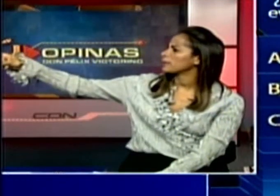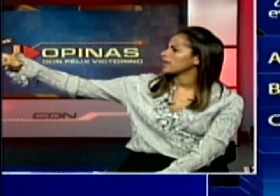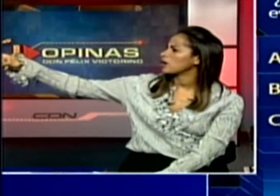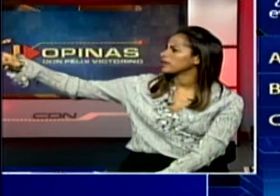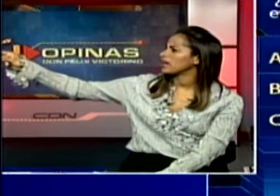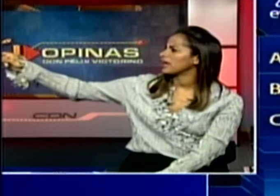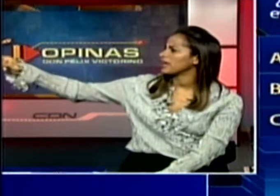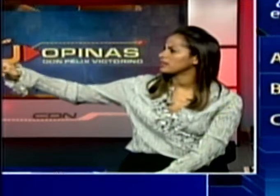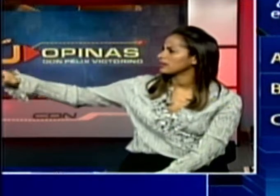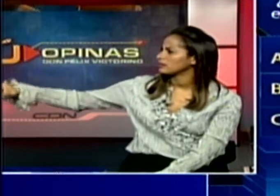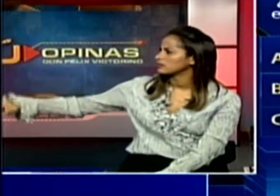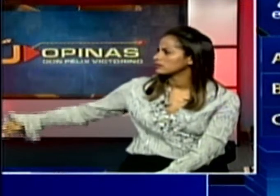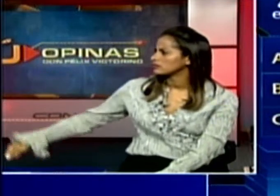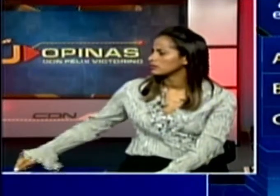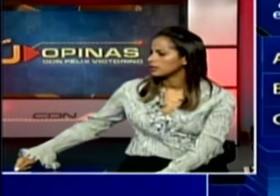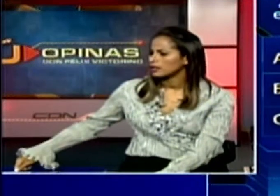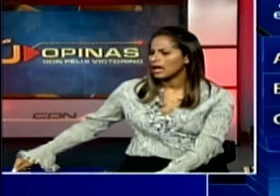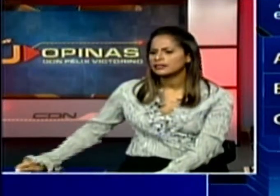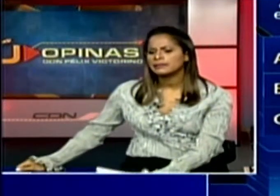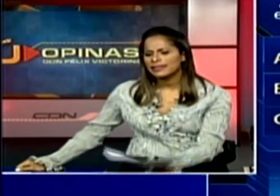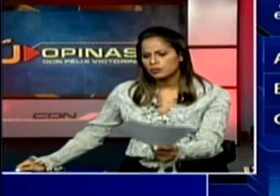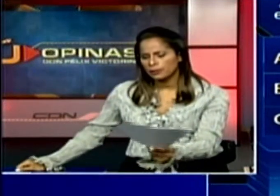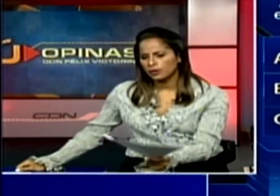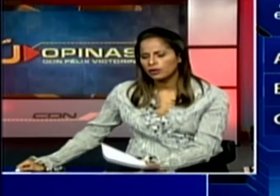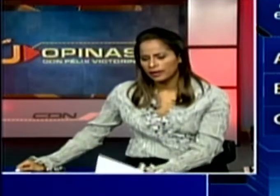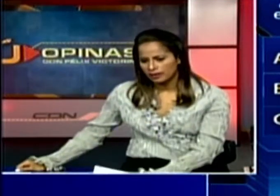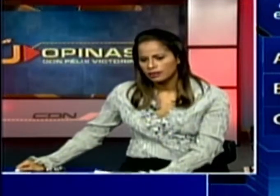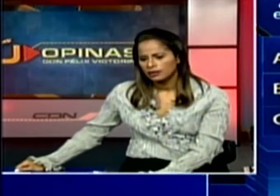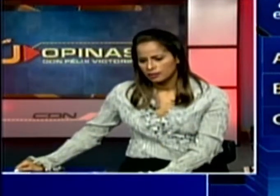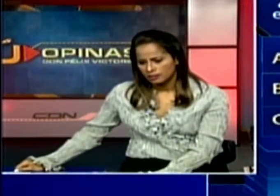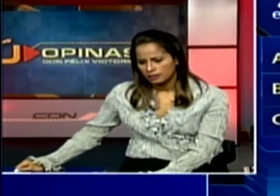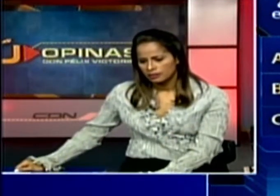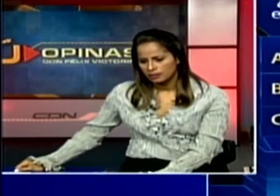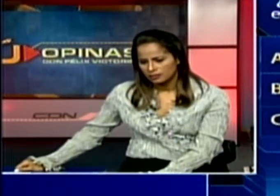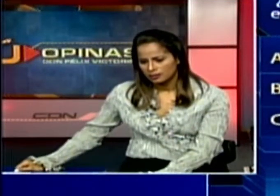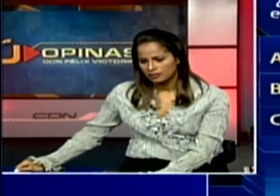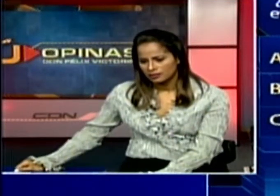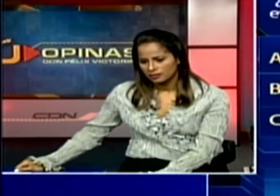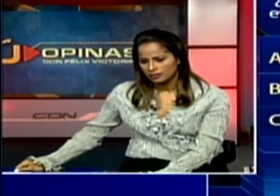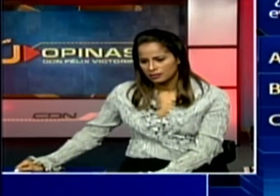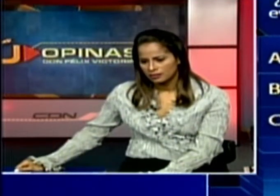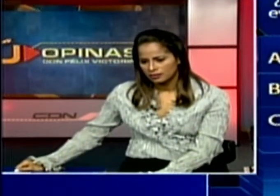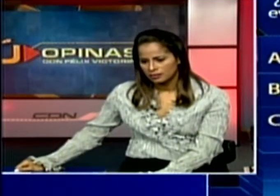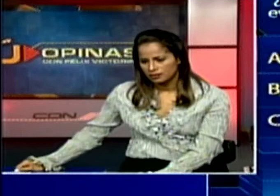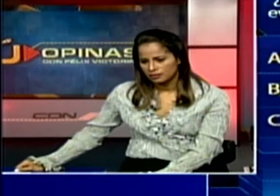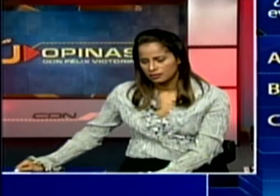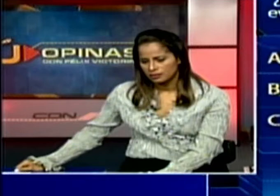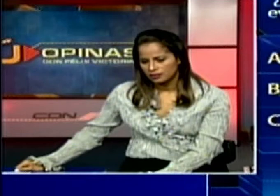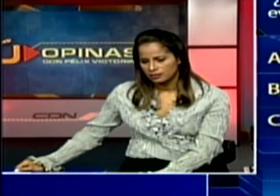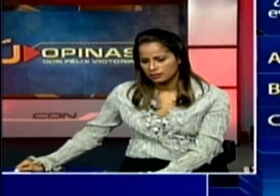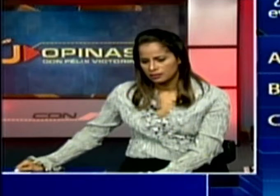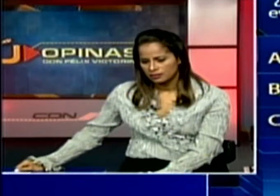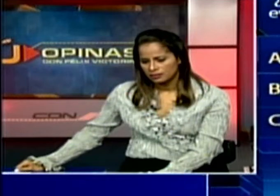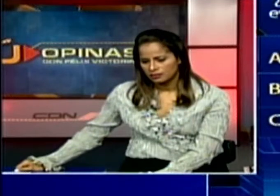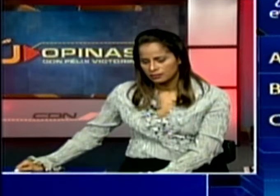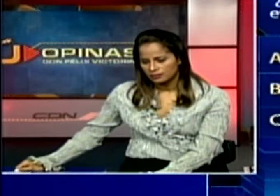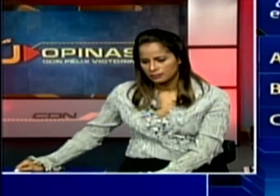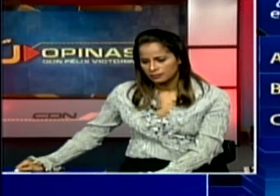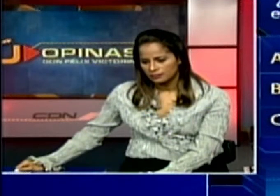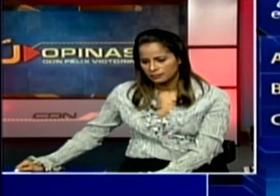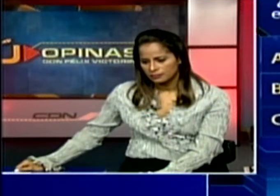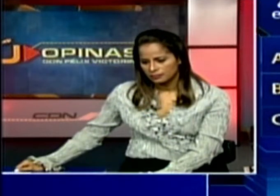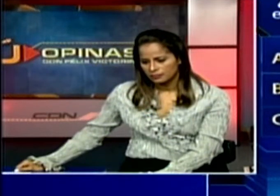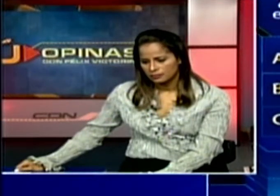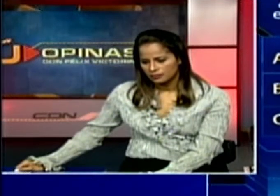aquí, no me dejan oír a la gente. Entonces deja de venir. Nuevo. Okay. Ajá, la policía dejó de venir porque la gente como quiera